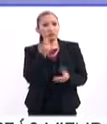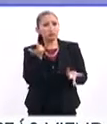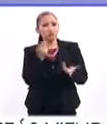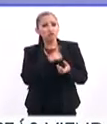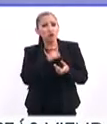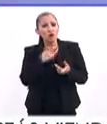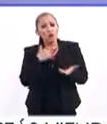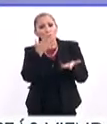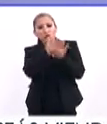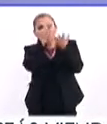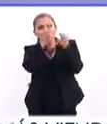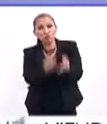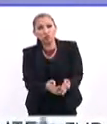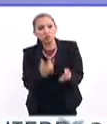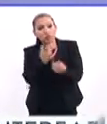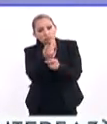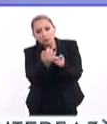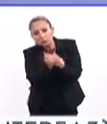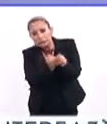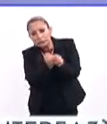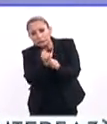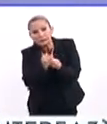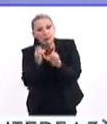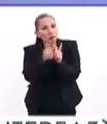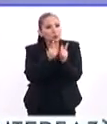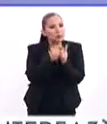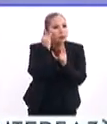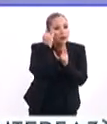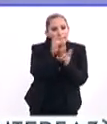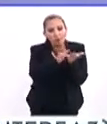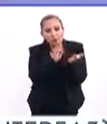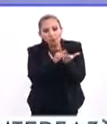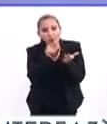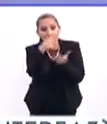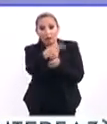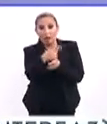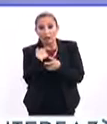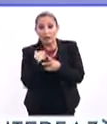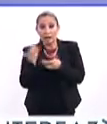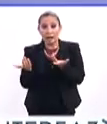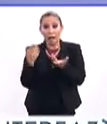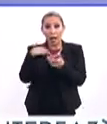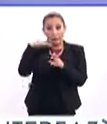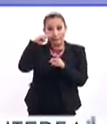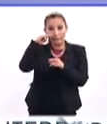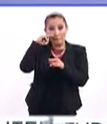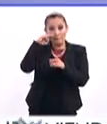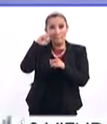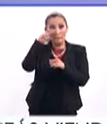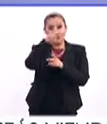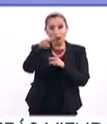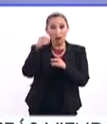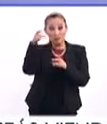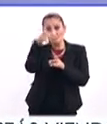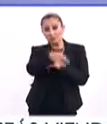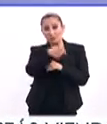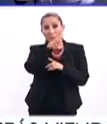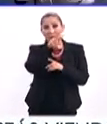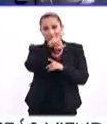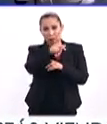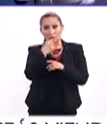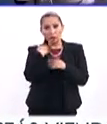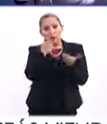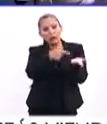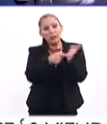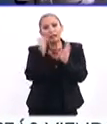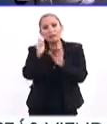fue recurrir a las fuentes originales indígenas, y si en la visión de los vencidos nos trajo, digamos, el mundo, sobre todo de los